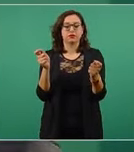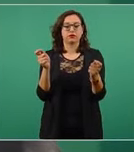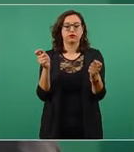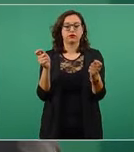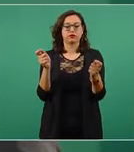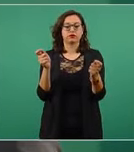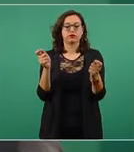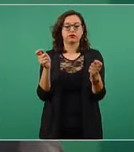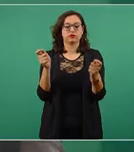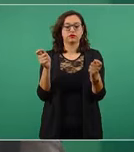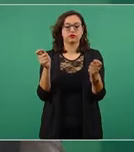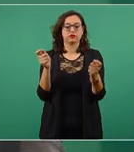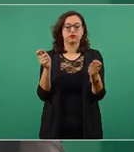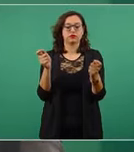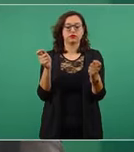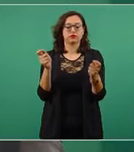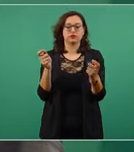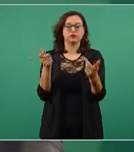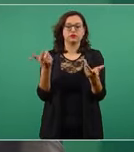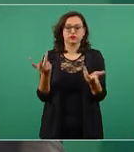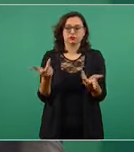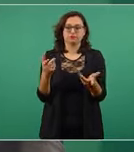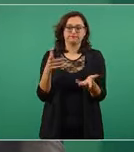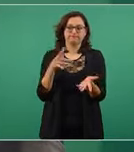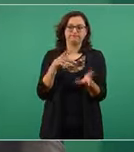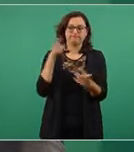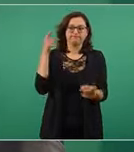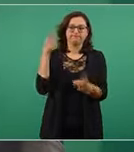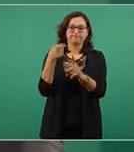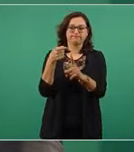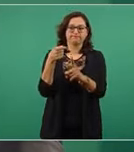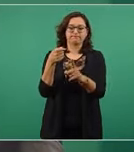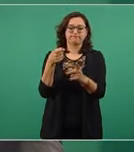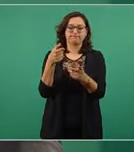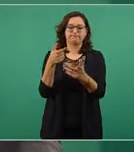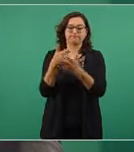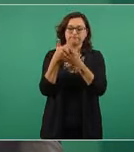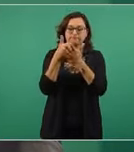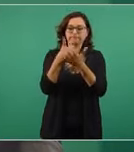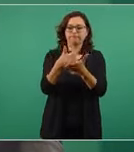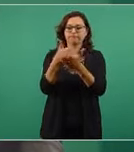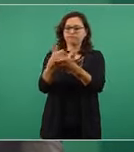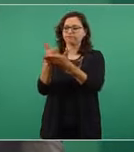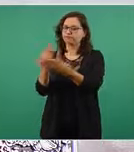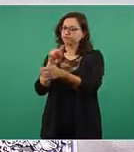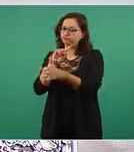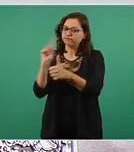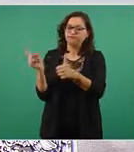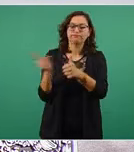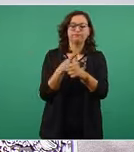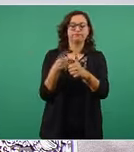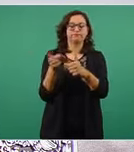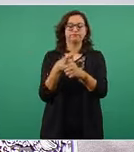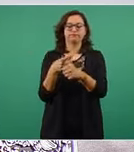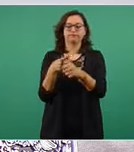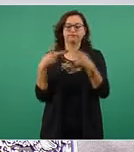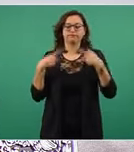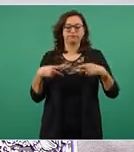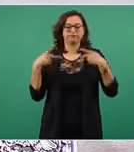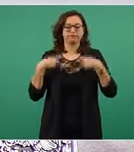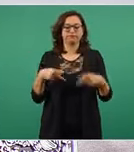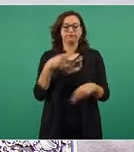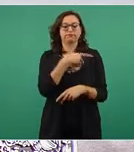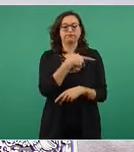el de ayudar de manera preferente a los